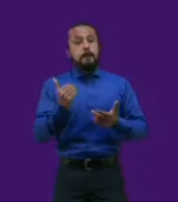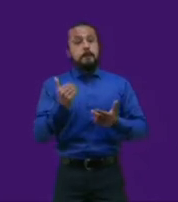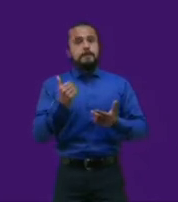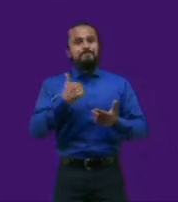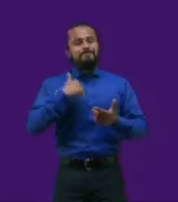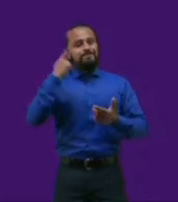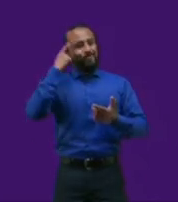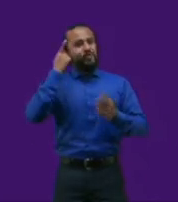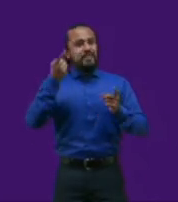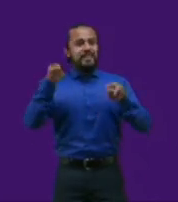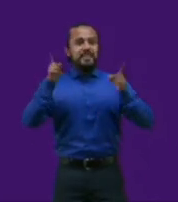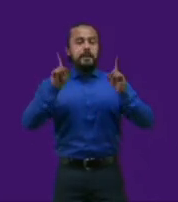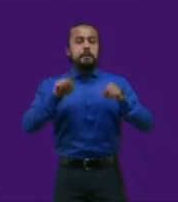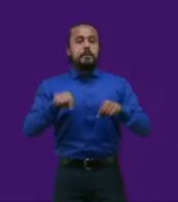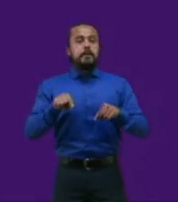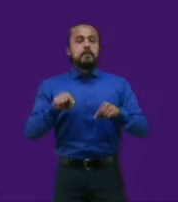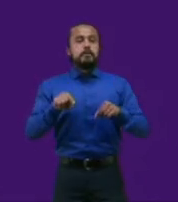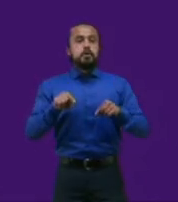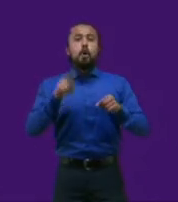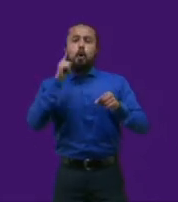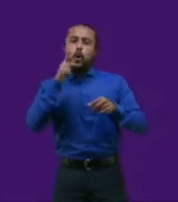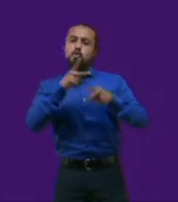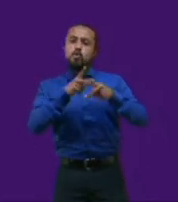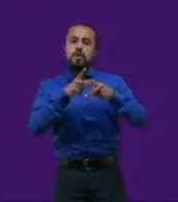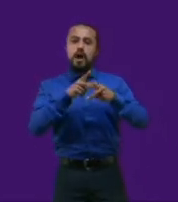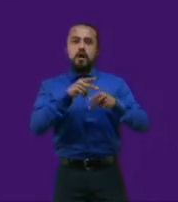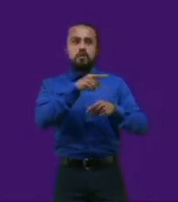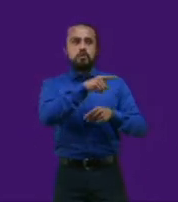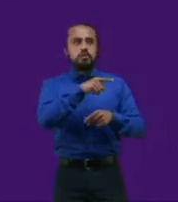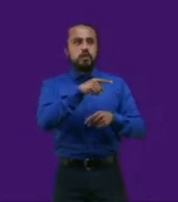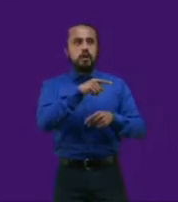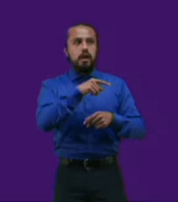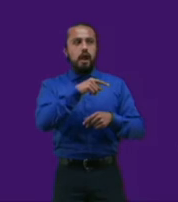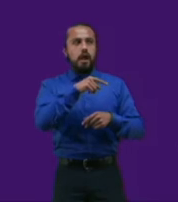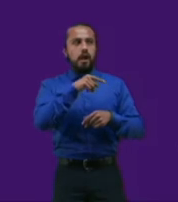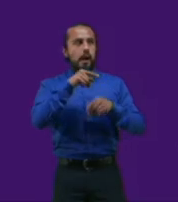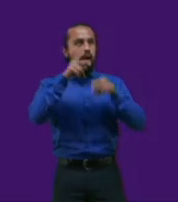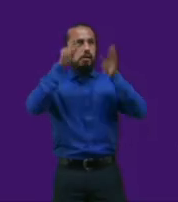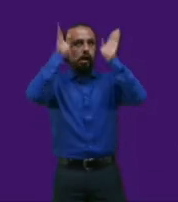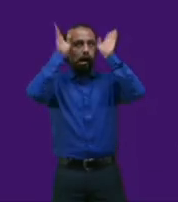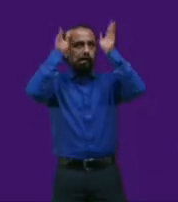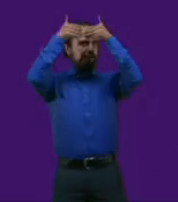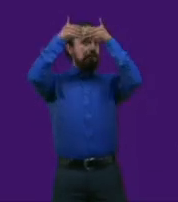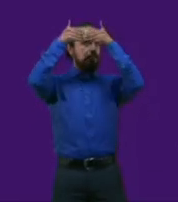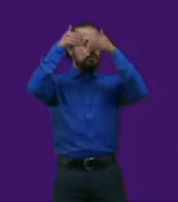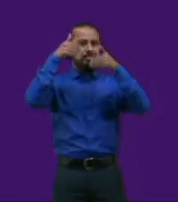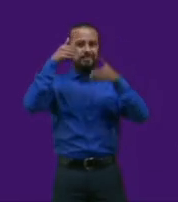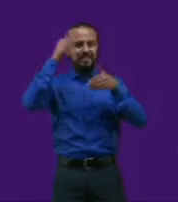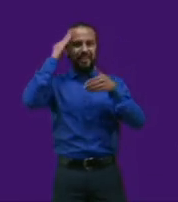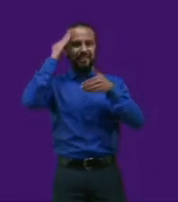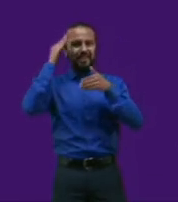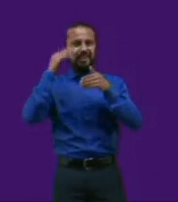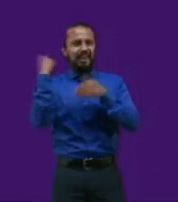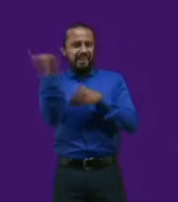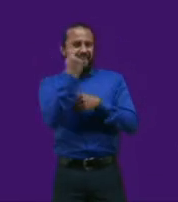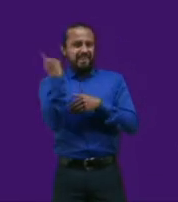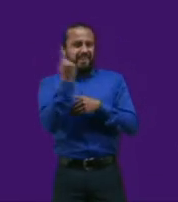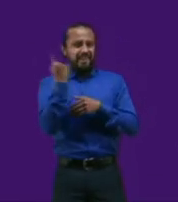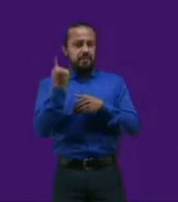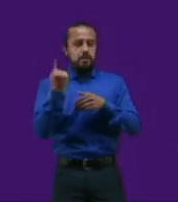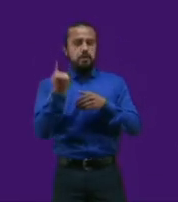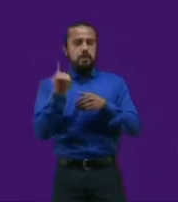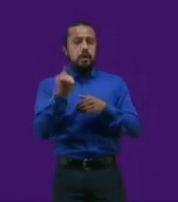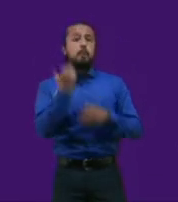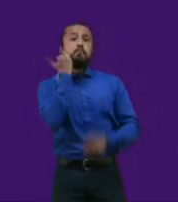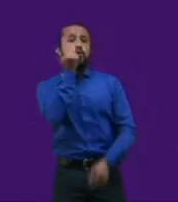que tener con un poco de cuidado con los sesgos, pero hay datos que demuestran que como mujeres tenemos más retos para levantar capital.